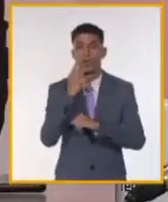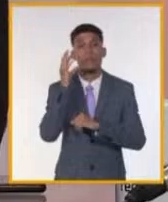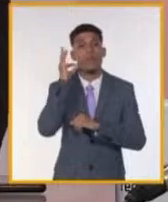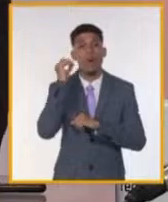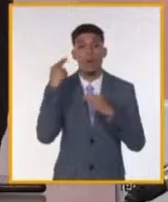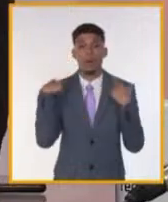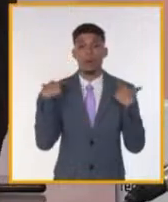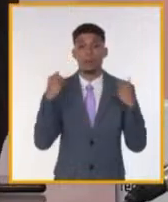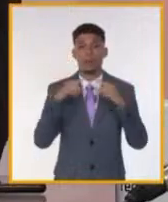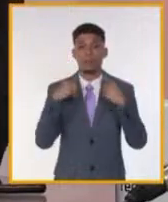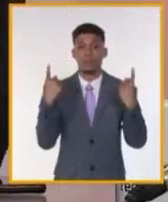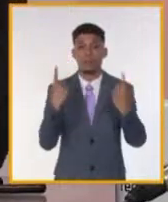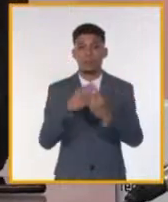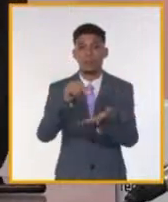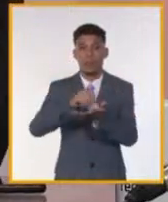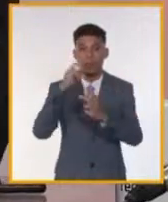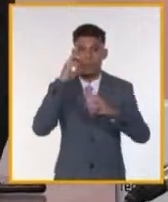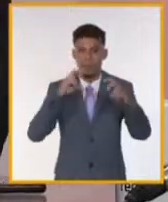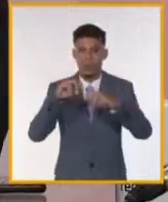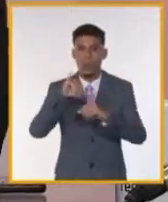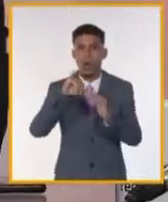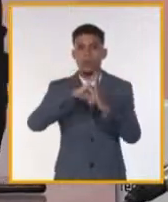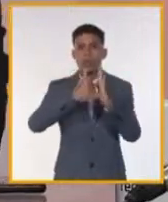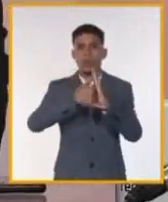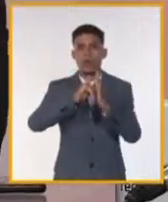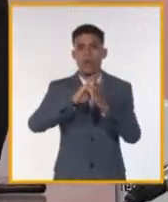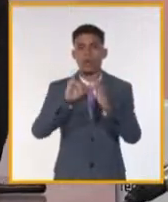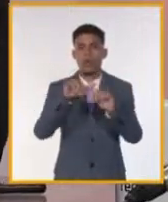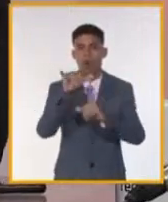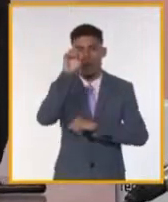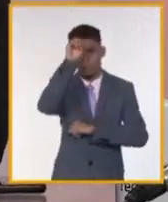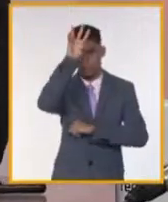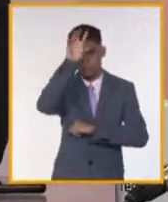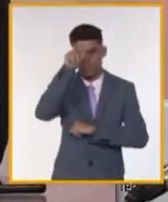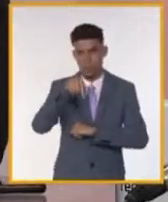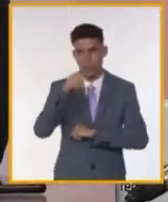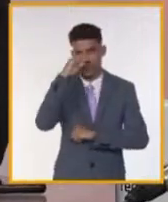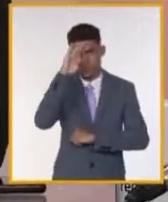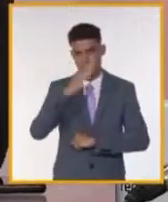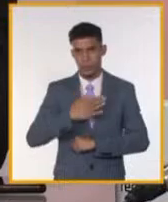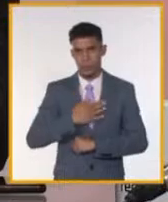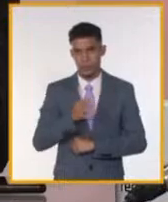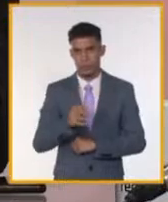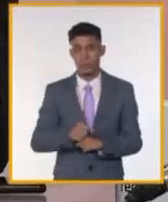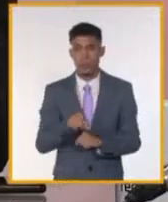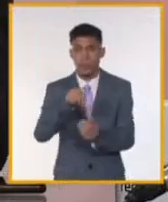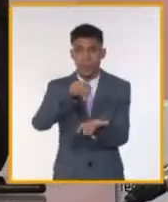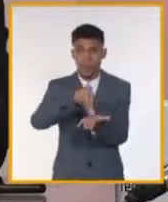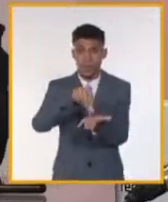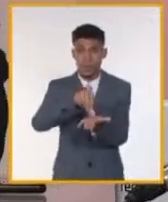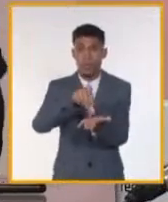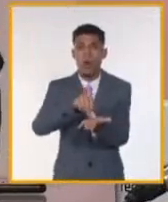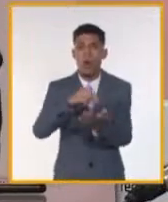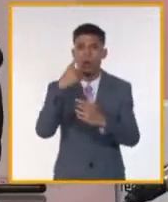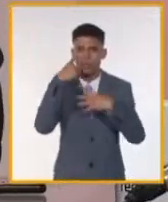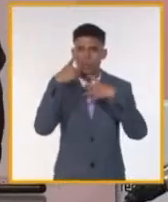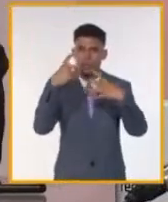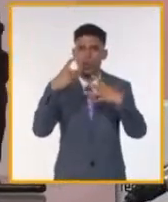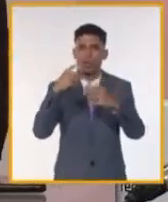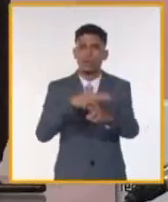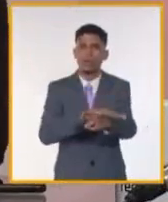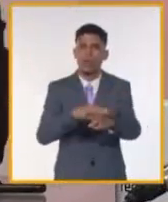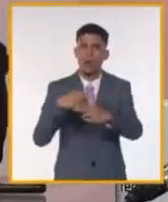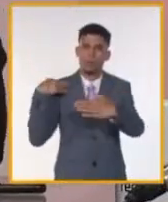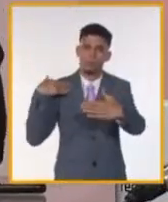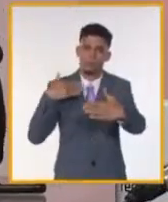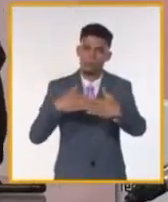general del Centro de Investigaciones y Proyectos de la Industria Minero-Metalúrgica de nuestro país, un centro que tiene una larga tradición y de la cual